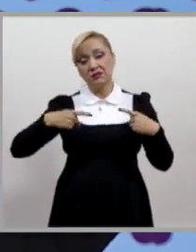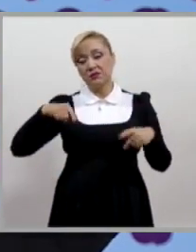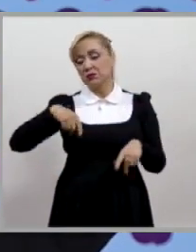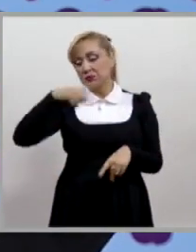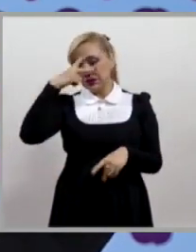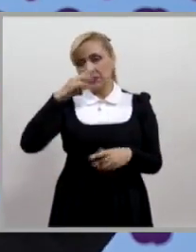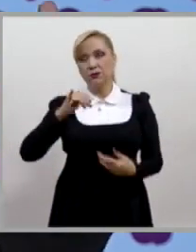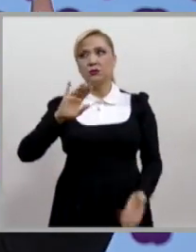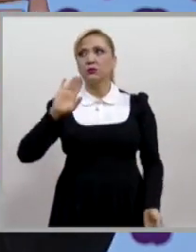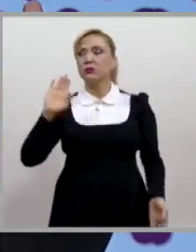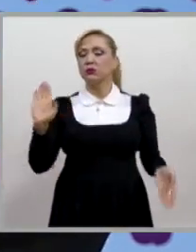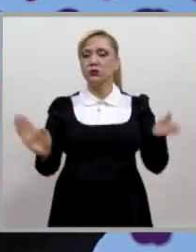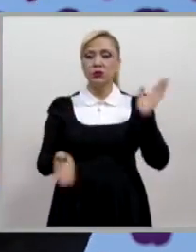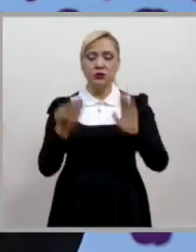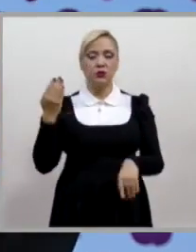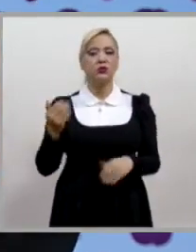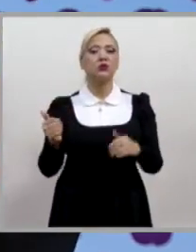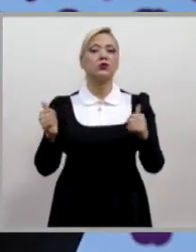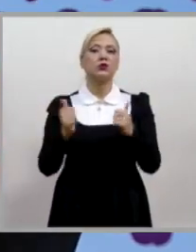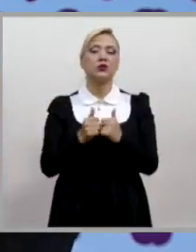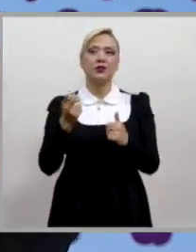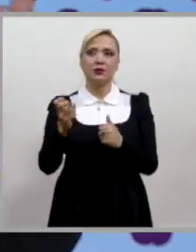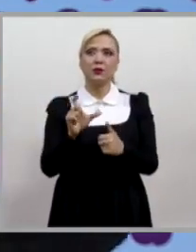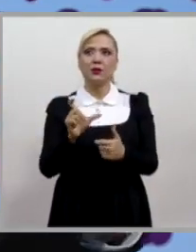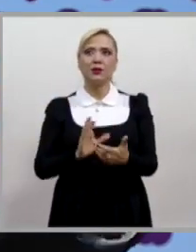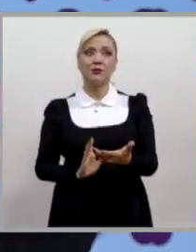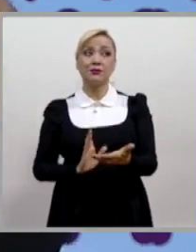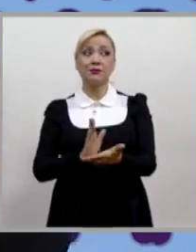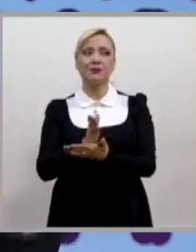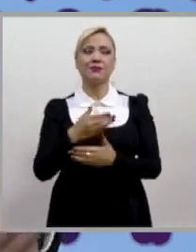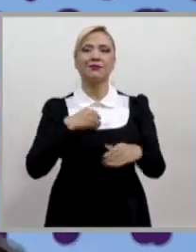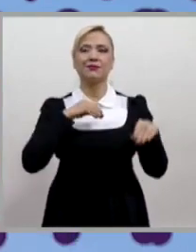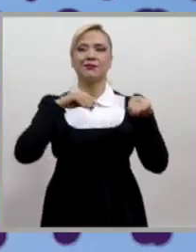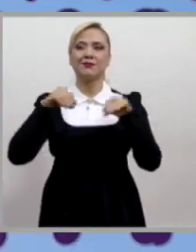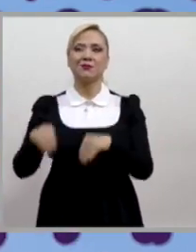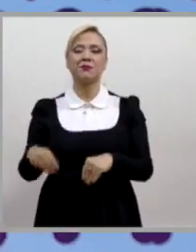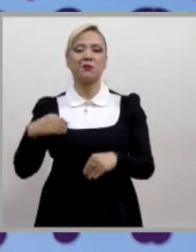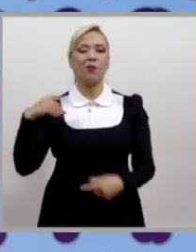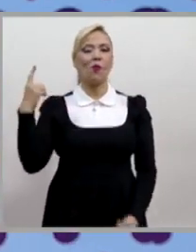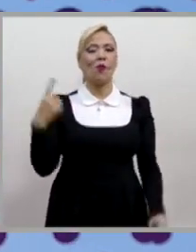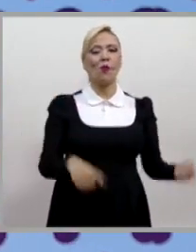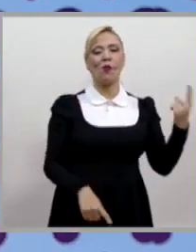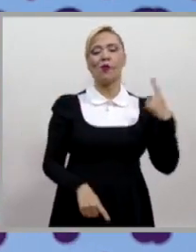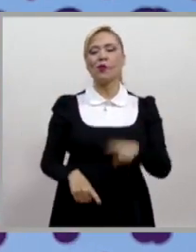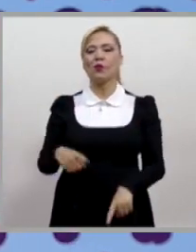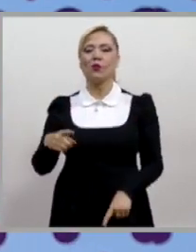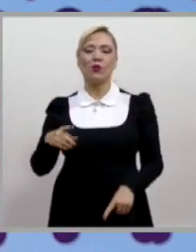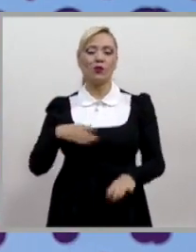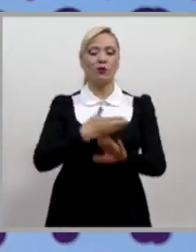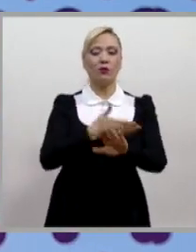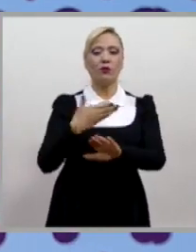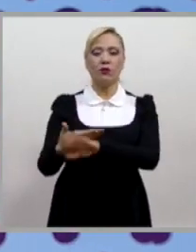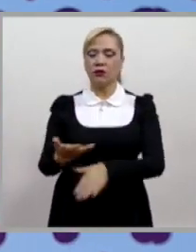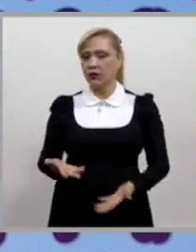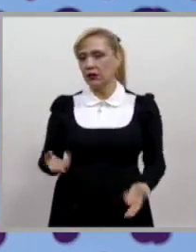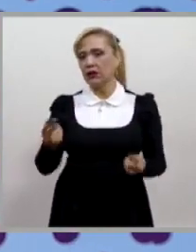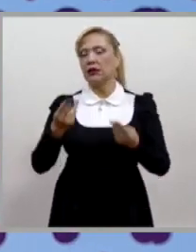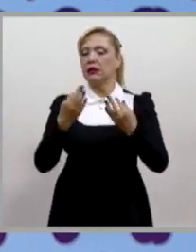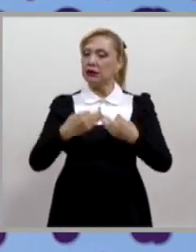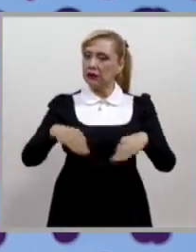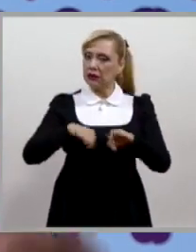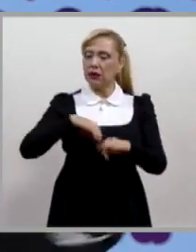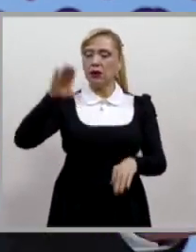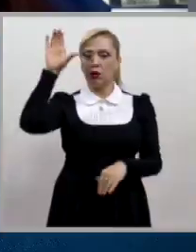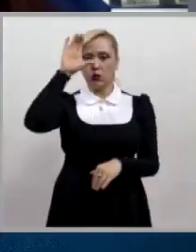como particulares, sino a través de las instituciones cuando un particular ocupa la posición de, ¿no? Entonces me parece que es bien importante el tema de la cultura